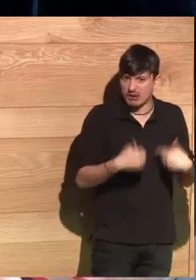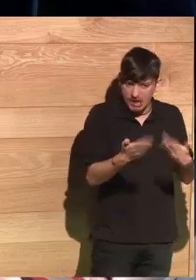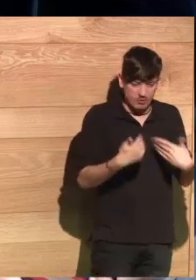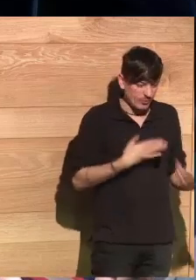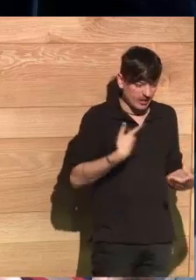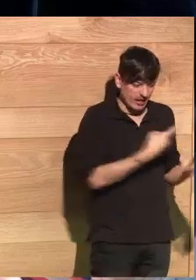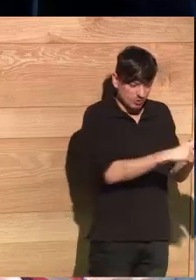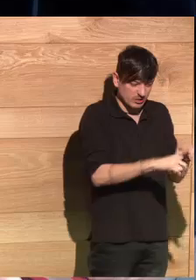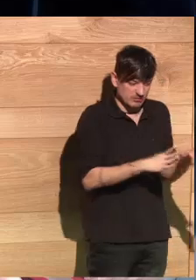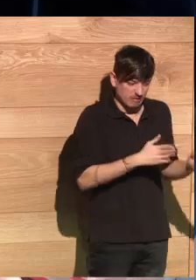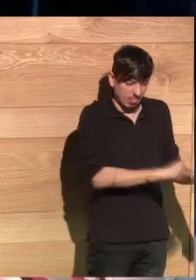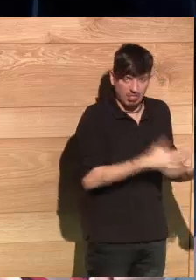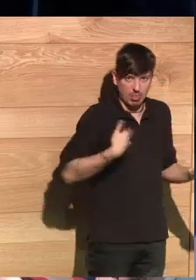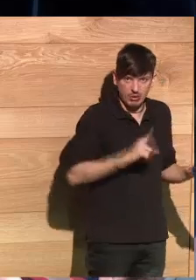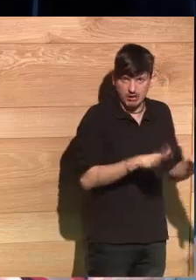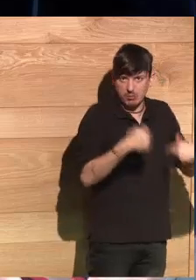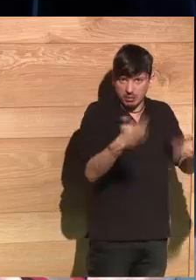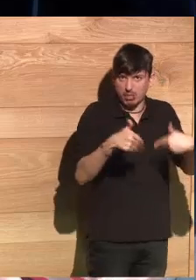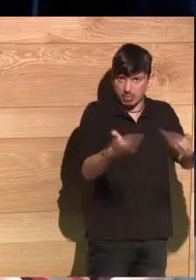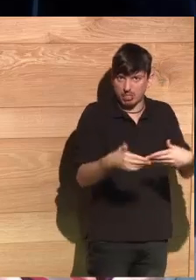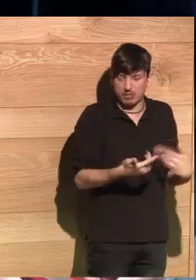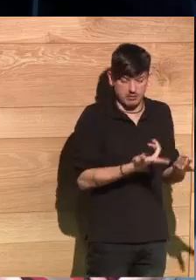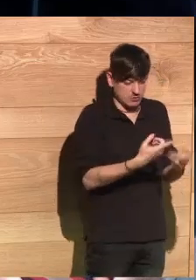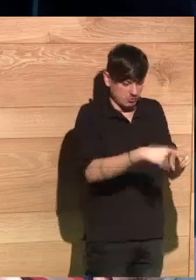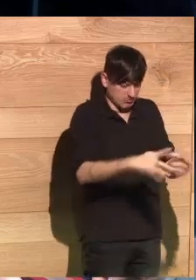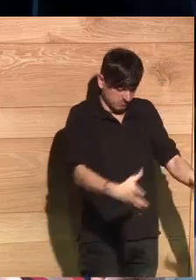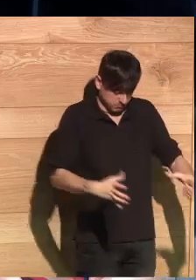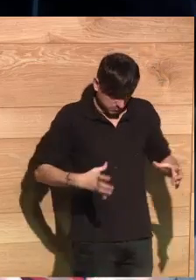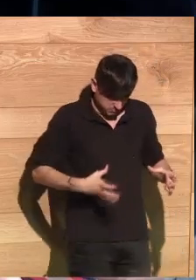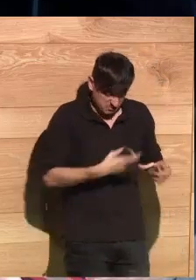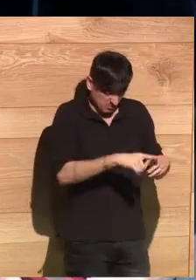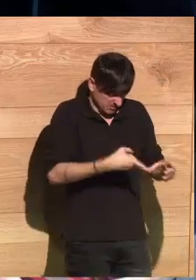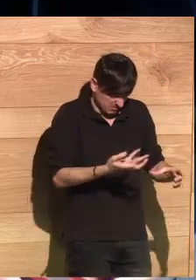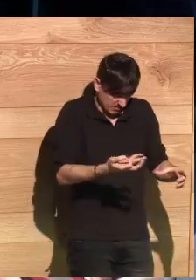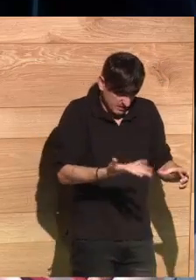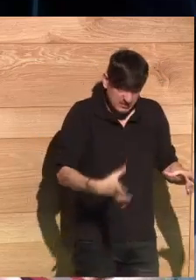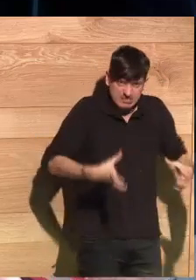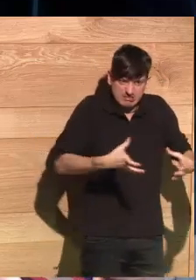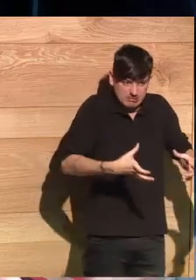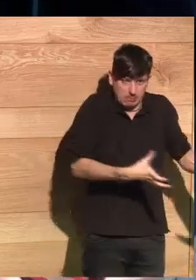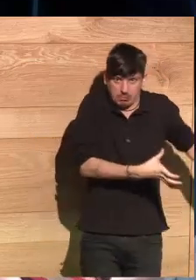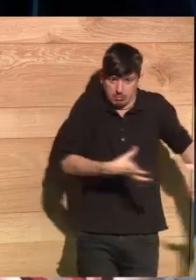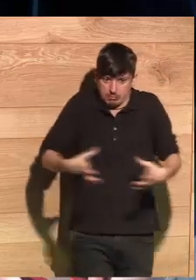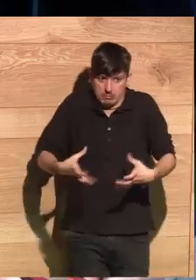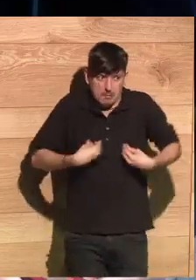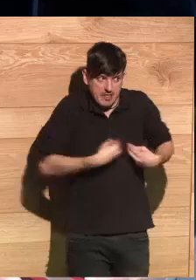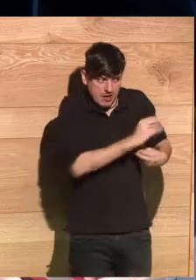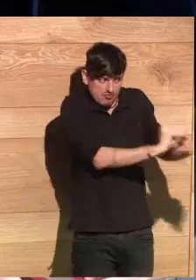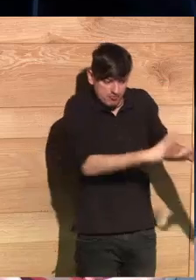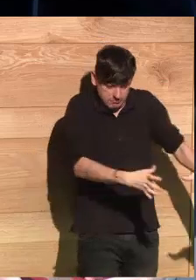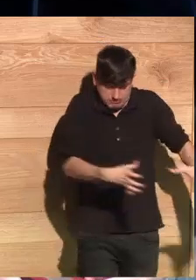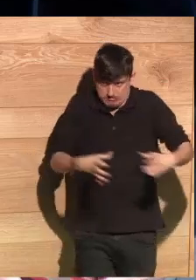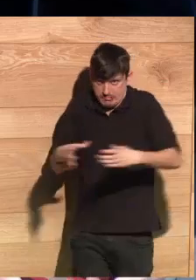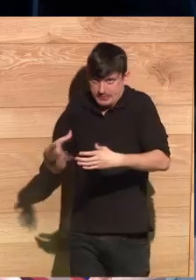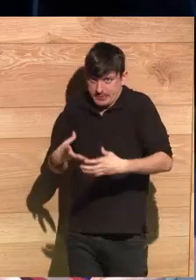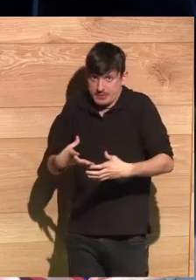tarde y no quieren tenerlas. Entonces te vas con un montón de cosas inútiles. Y dices, bueno, ¿pero qué me he llevado? ¿Qué ha pasado aquí? ¿No? Me llevo la vida de otro. No es algo